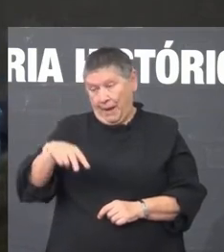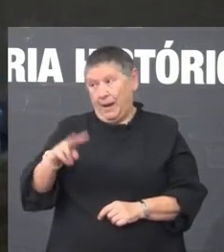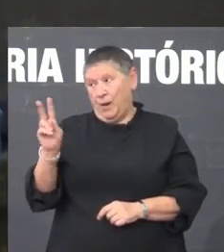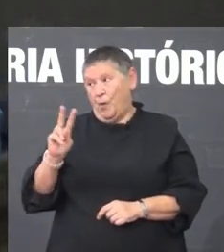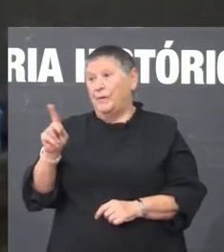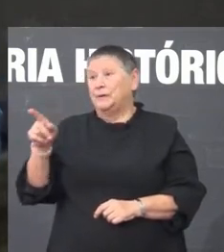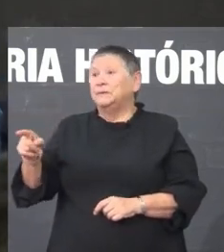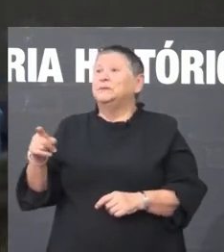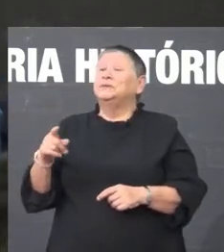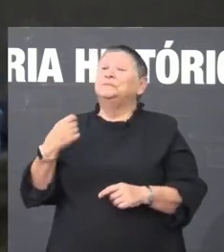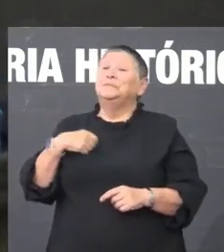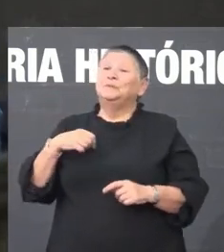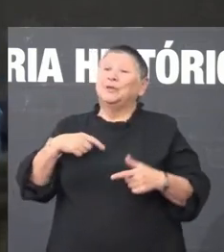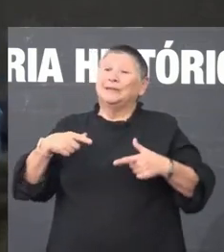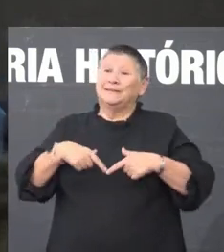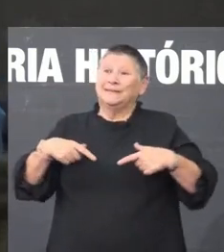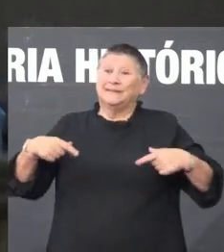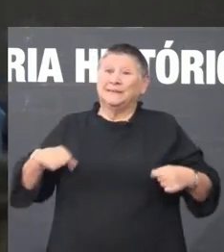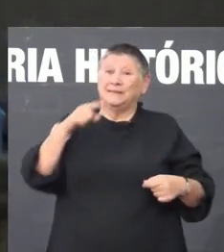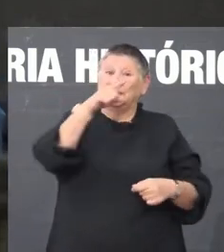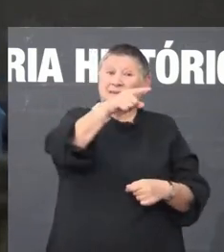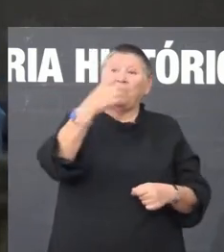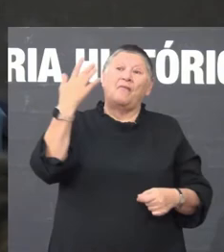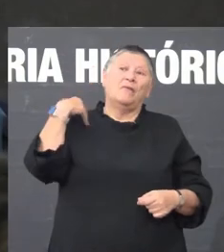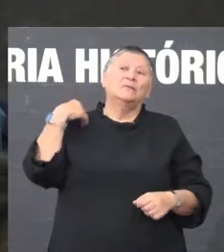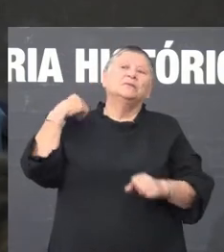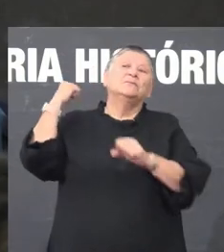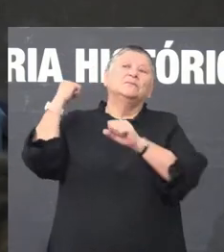ya muchos años, casi lo teníamos.